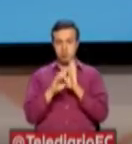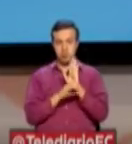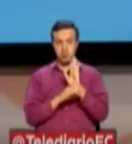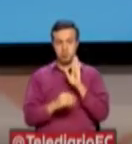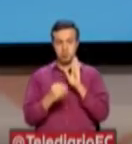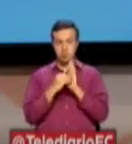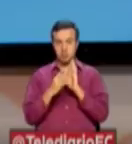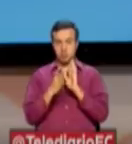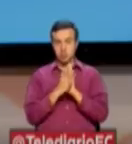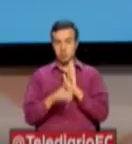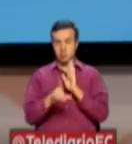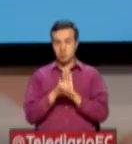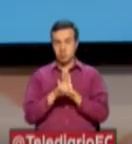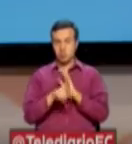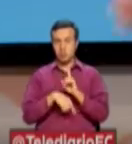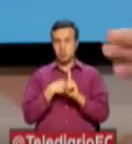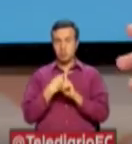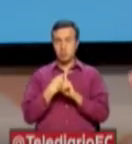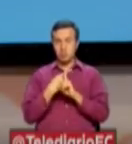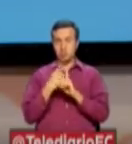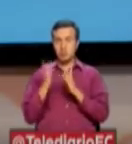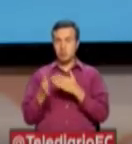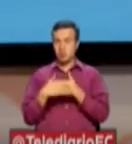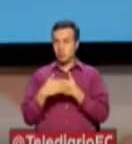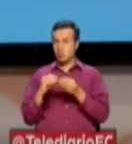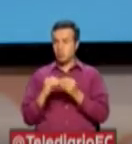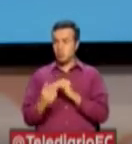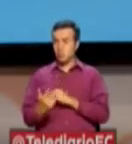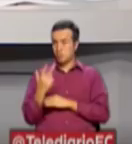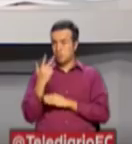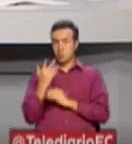más el anexo 3 más electores